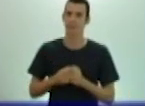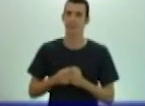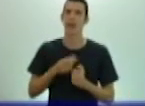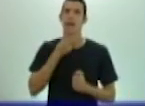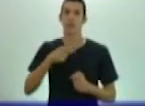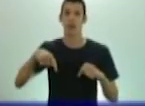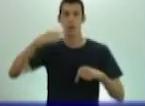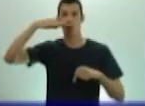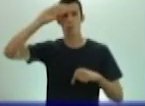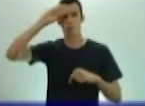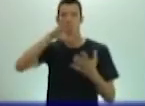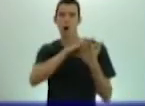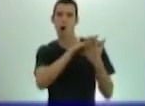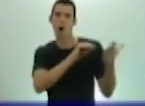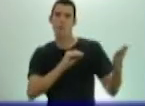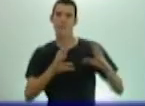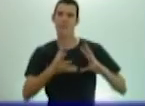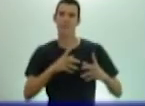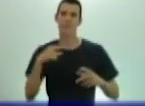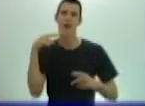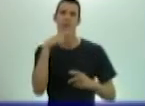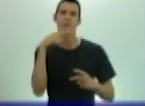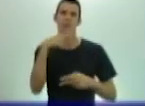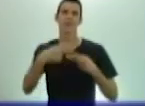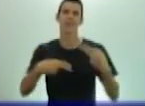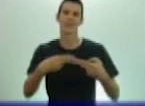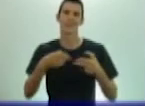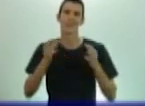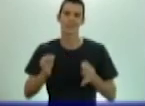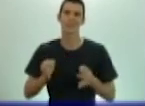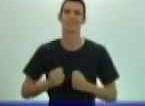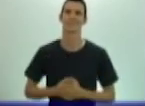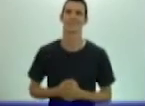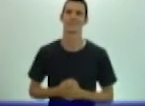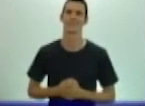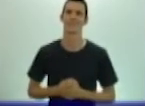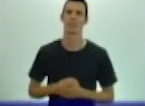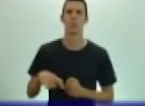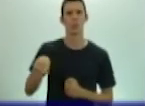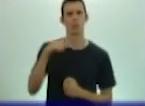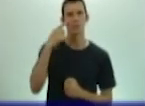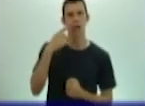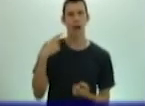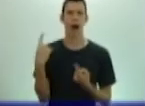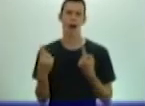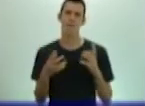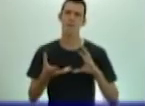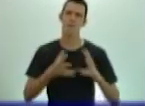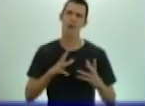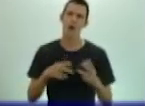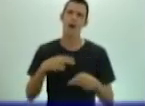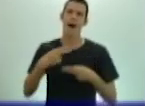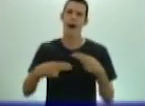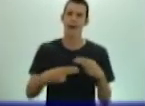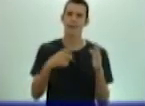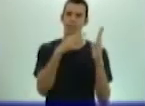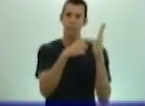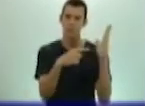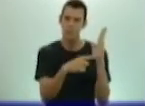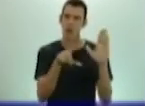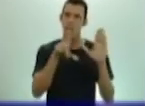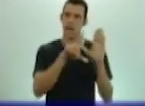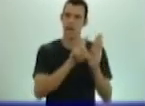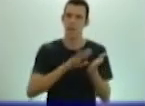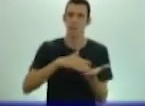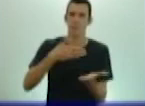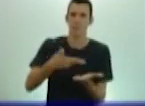Pues puedan ustedes comparar también desde ahora, ir teniendo idea de cómo esta revolución socialista de octubre tiene también un impacto en el pensamiento